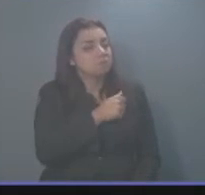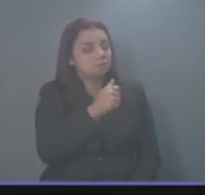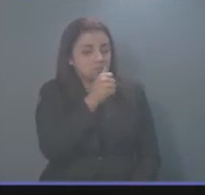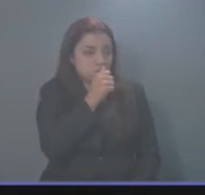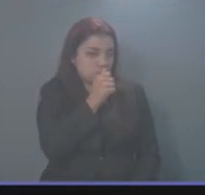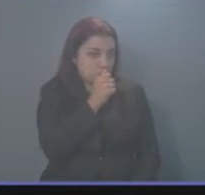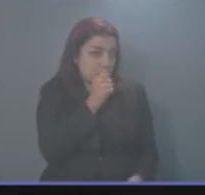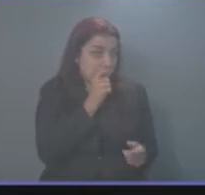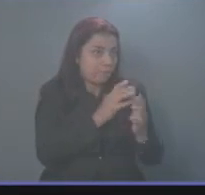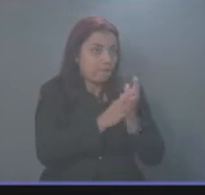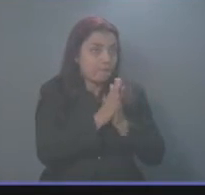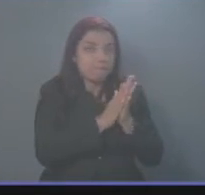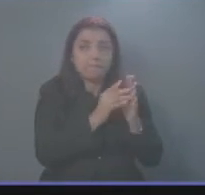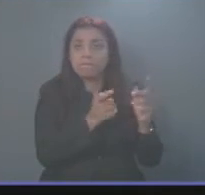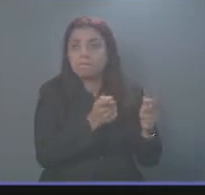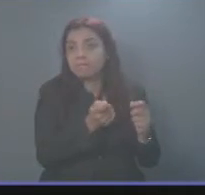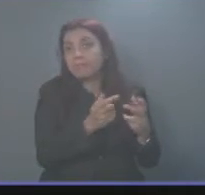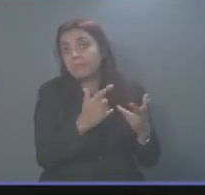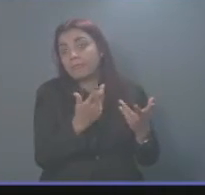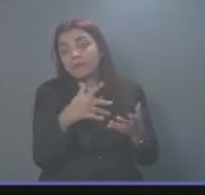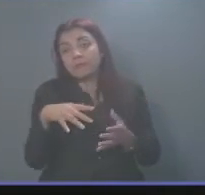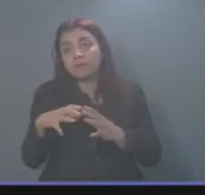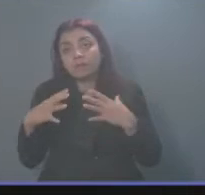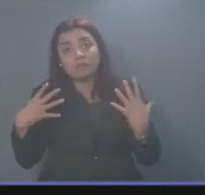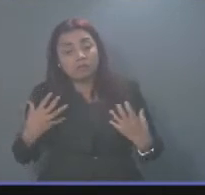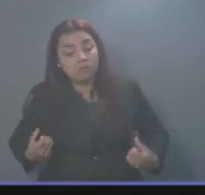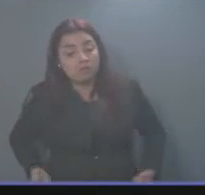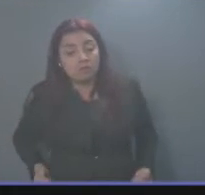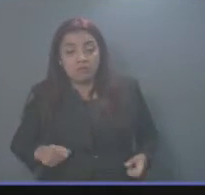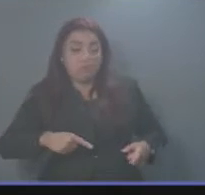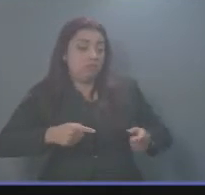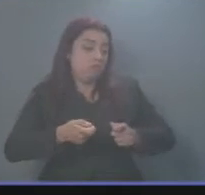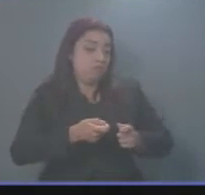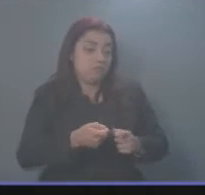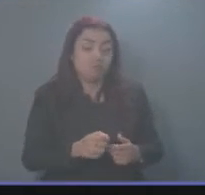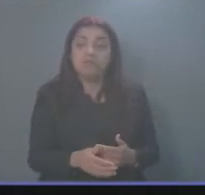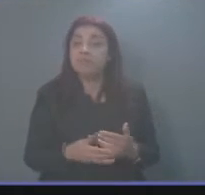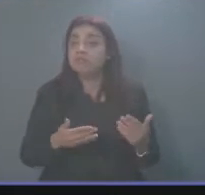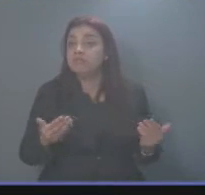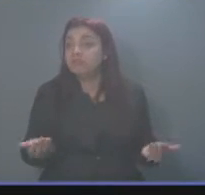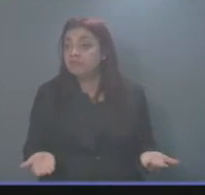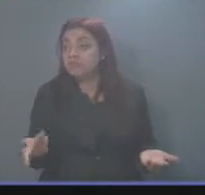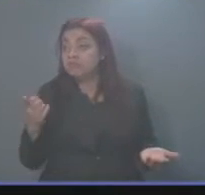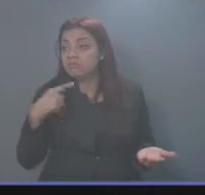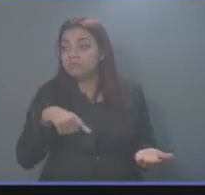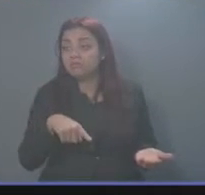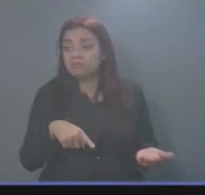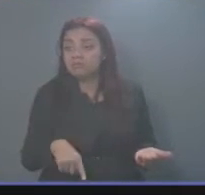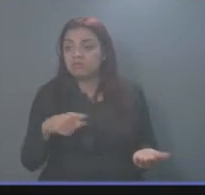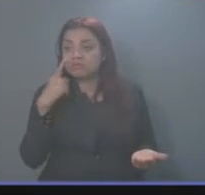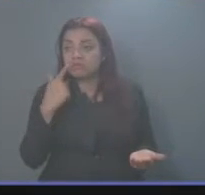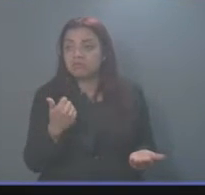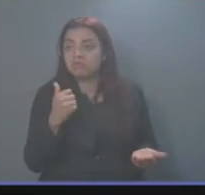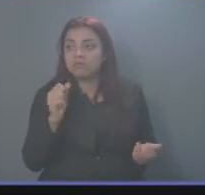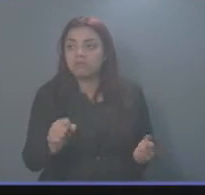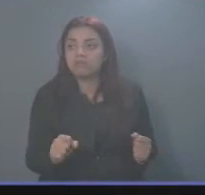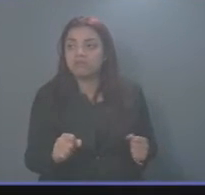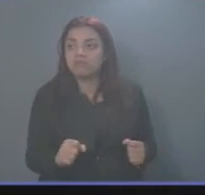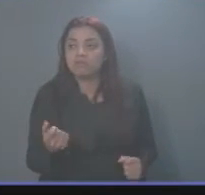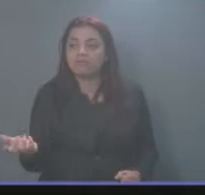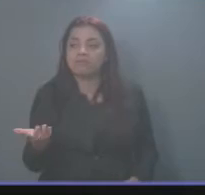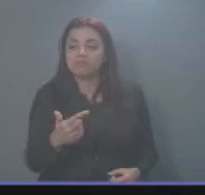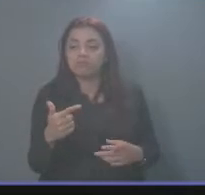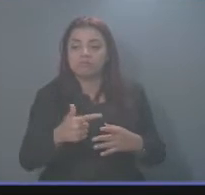privados, donde el sector público no lo podía controlar. Así que, qué bien por el deporte, una nueva